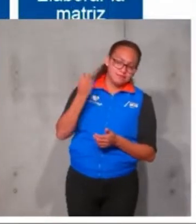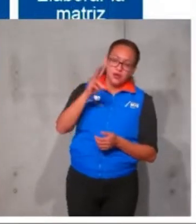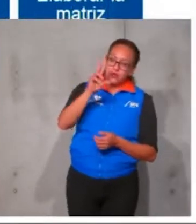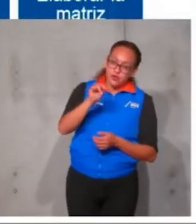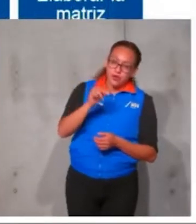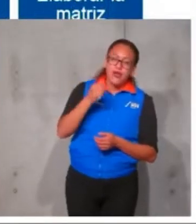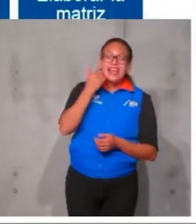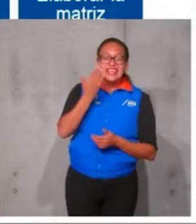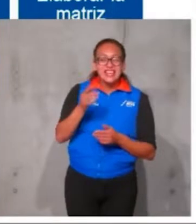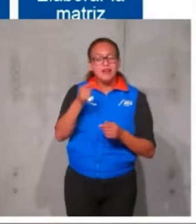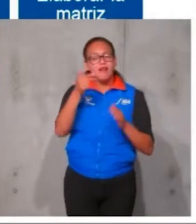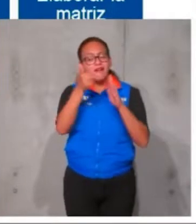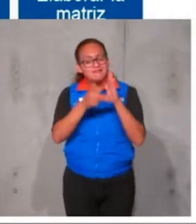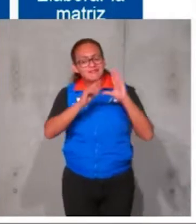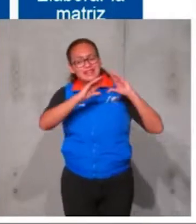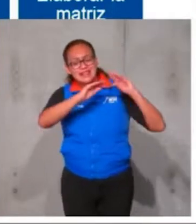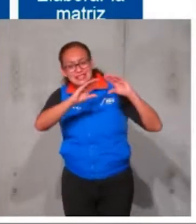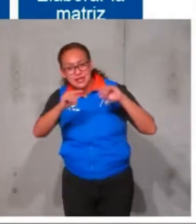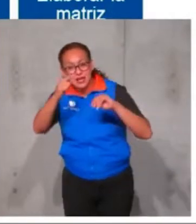guiar